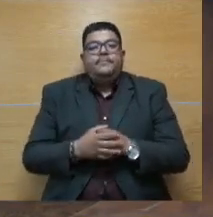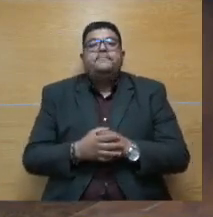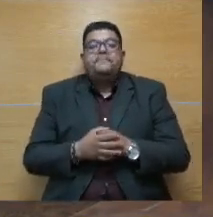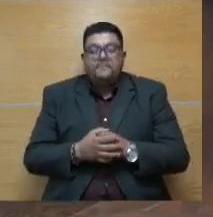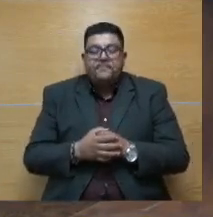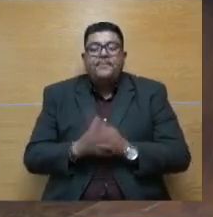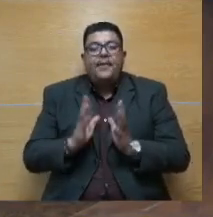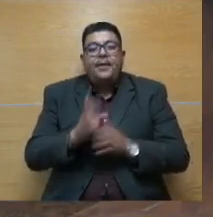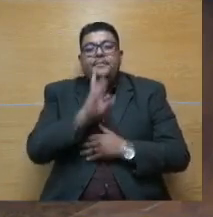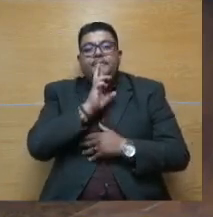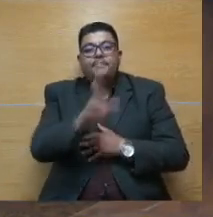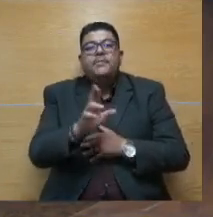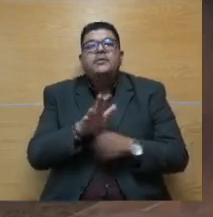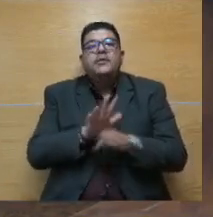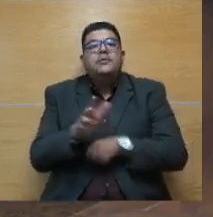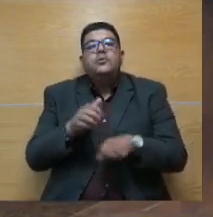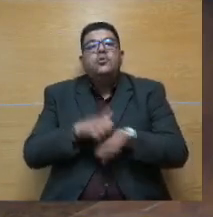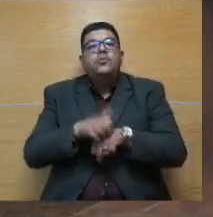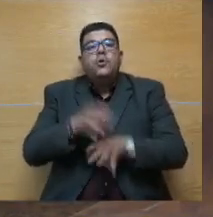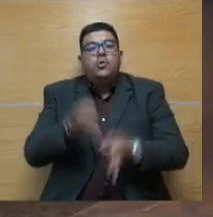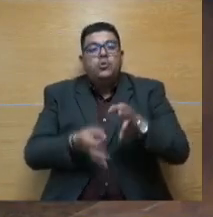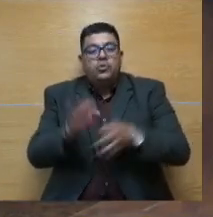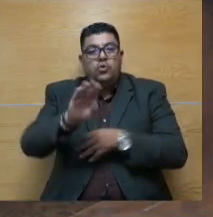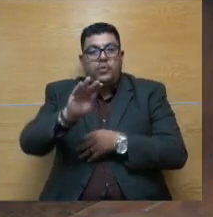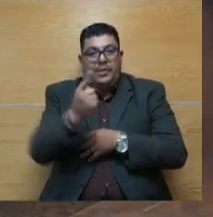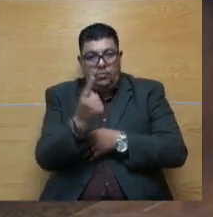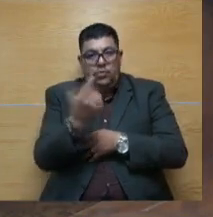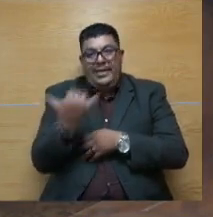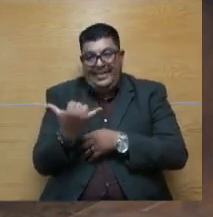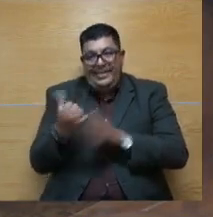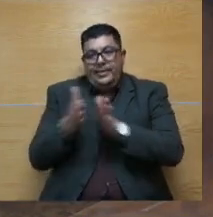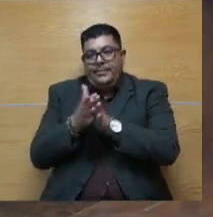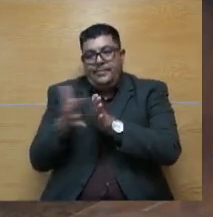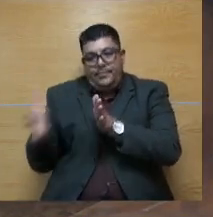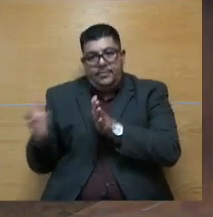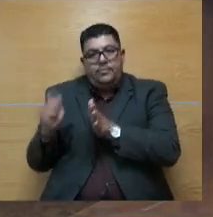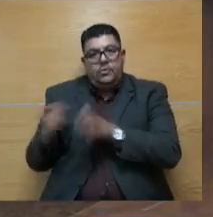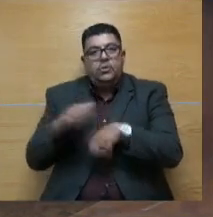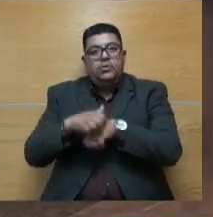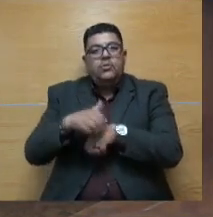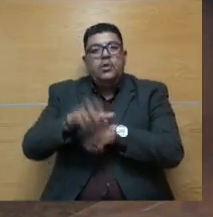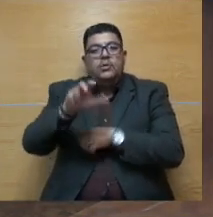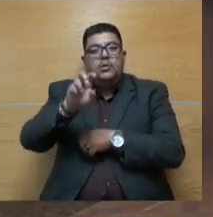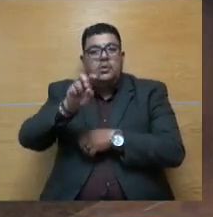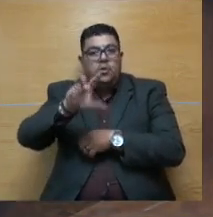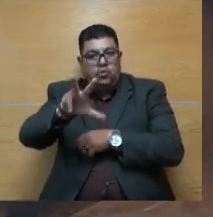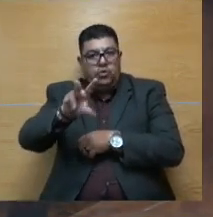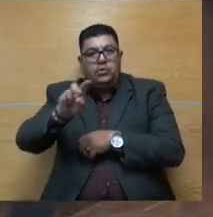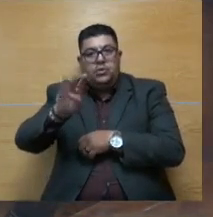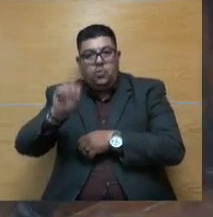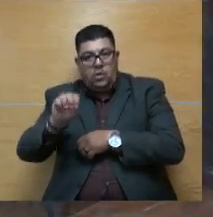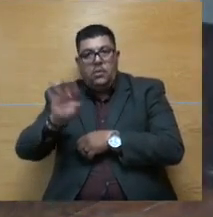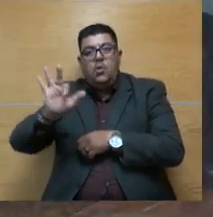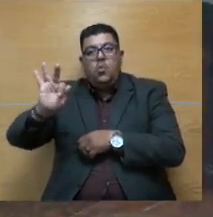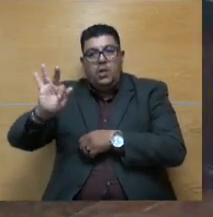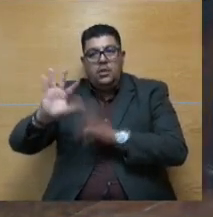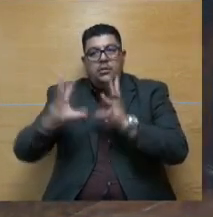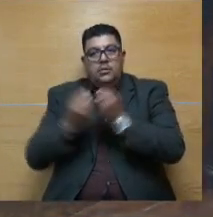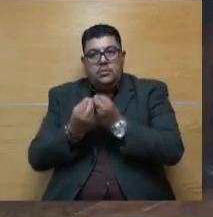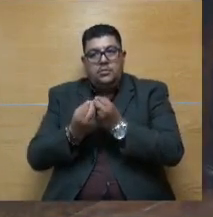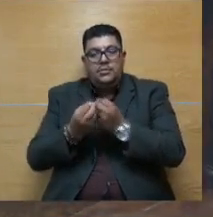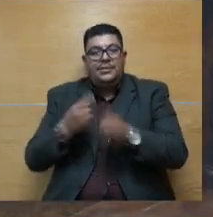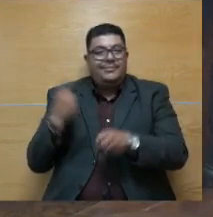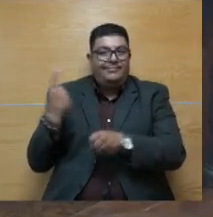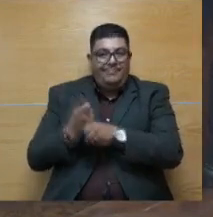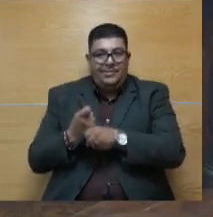En consecuencia esta sala resuelve en el juicio de la ciudadanía 91 y en los juicios electorales 38 39 40 todos de este año primero